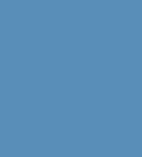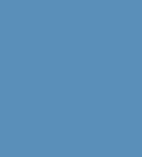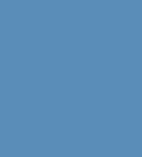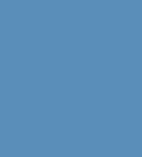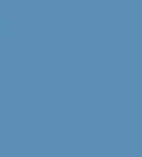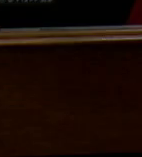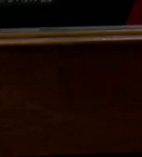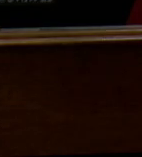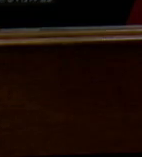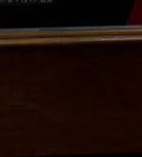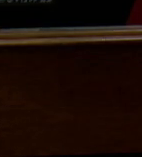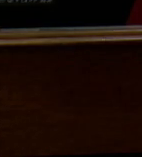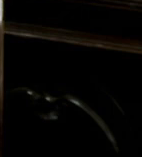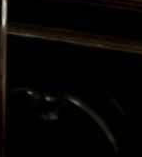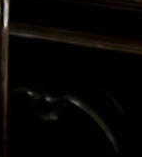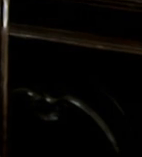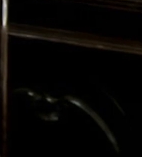muchas gracias presidenta